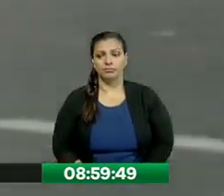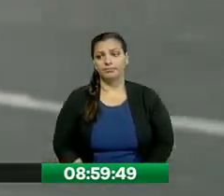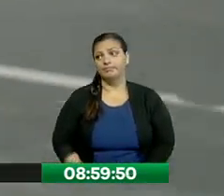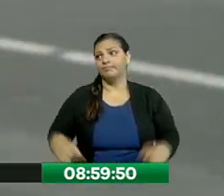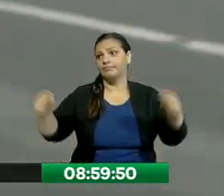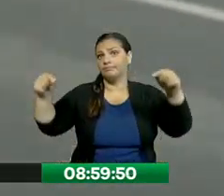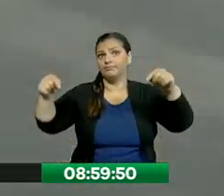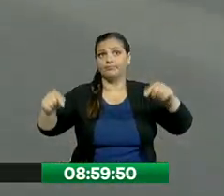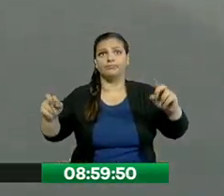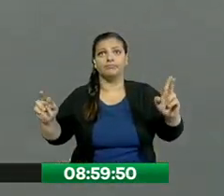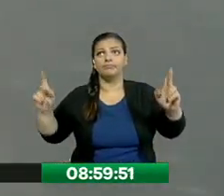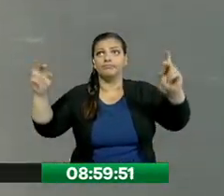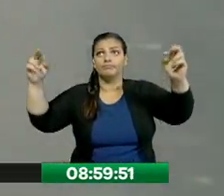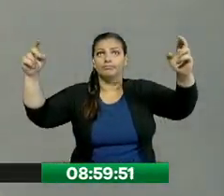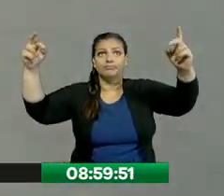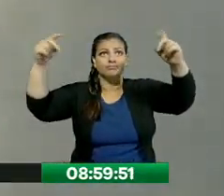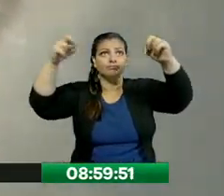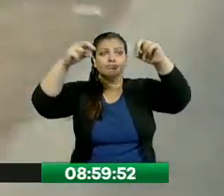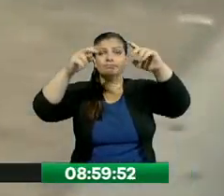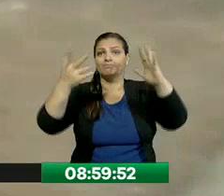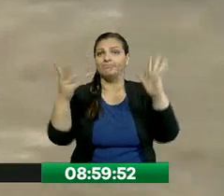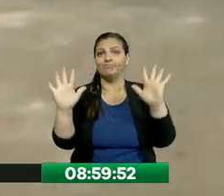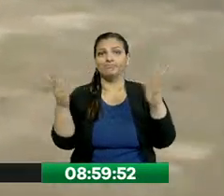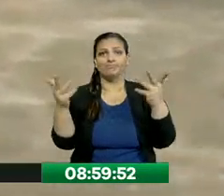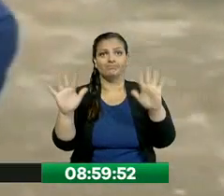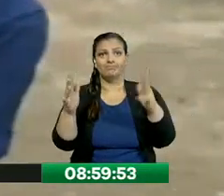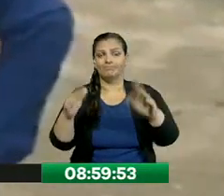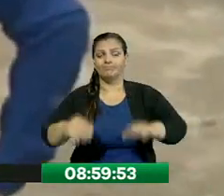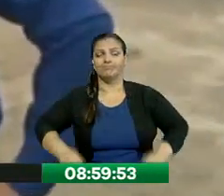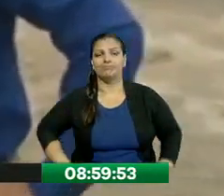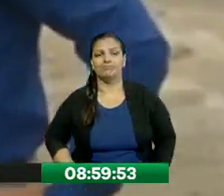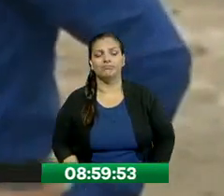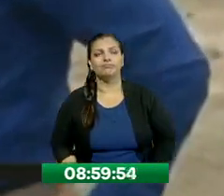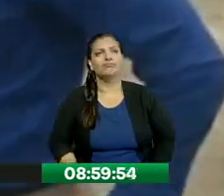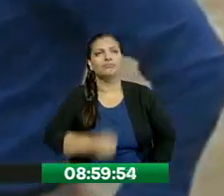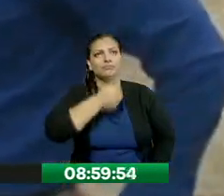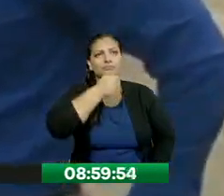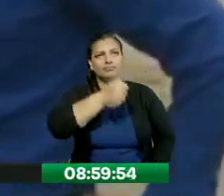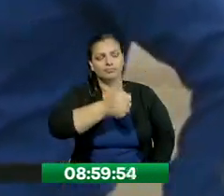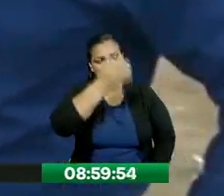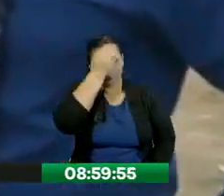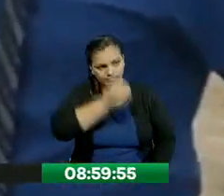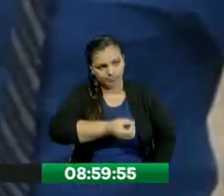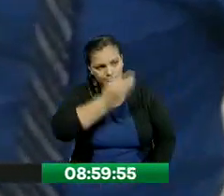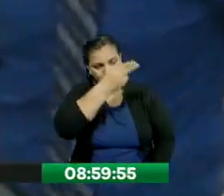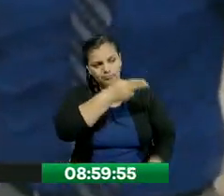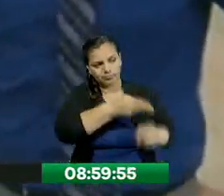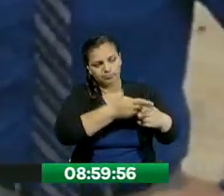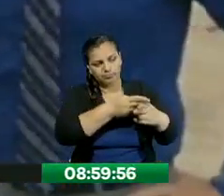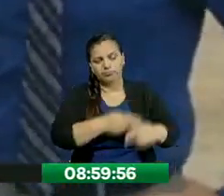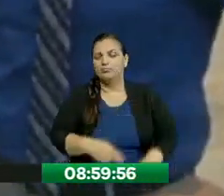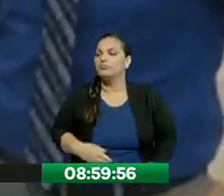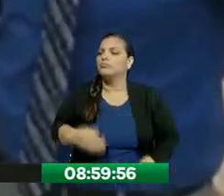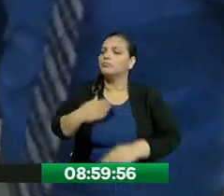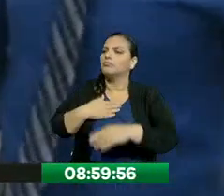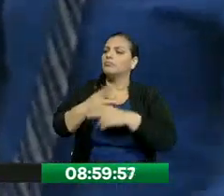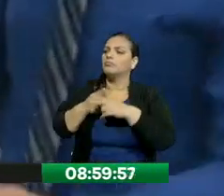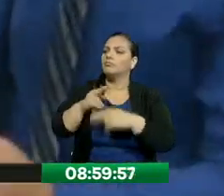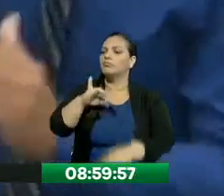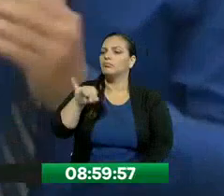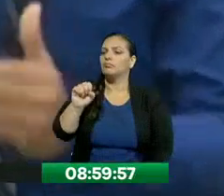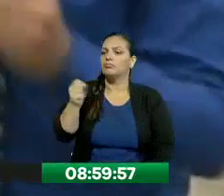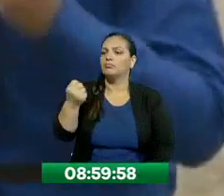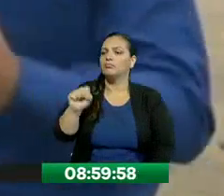paso peatonal. Vamos a dialogar inmediatamente con los habitantes. Caballero, buenos días. Buenos días. ¿Cuál es su nombre? José Luis Negrete.